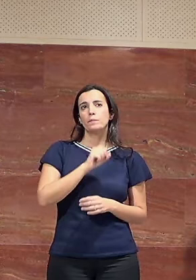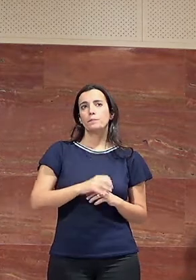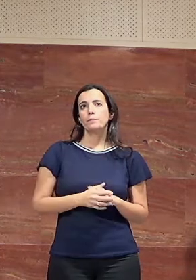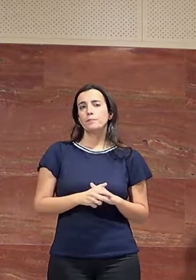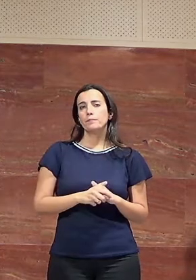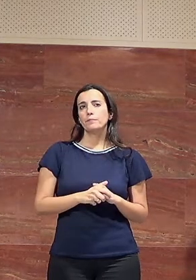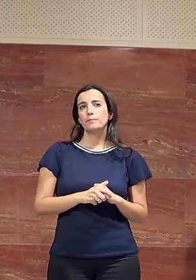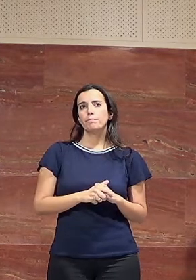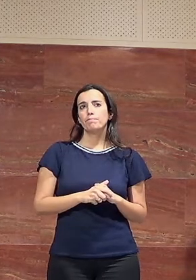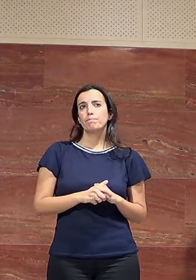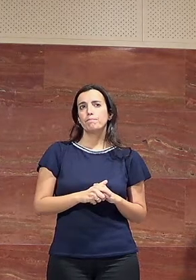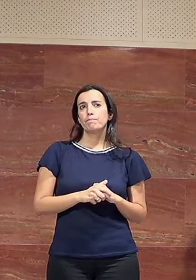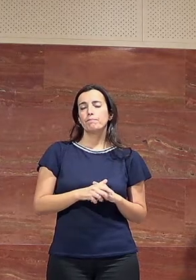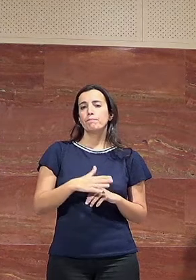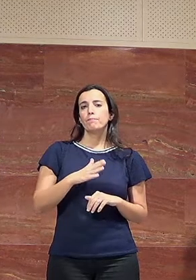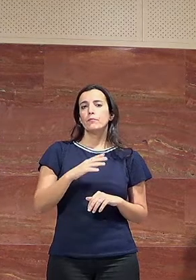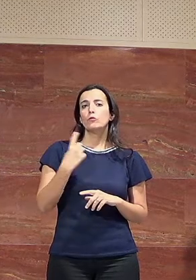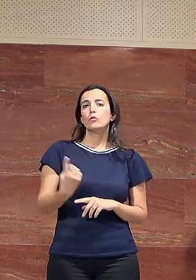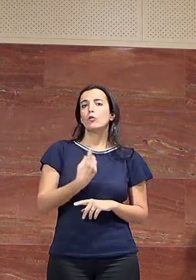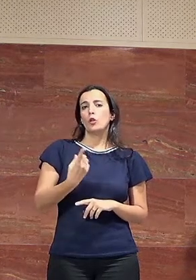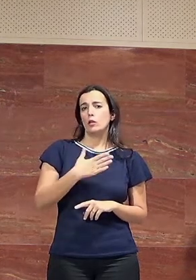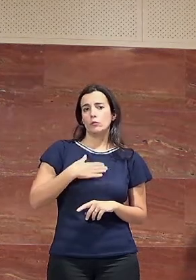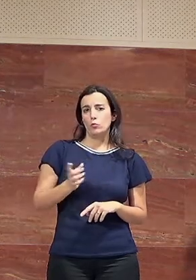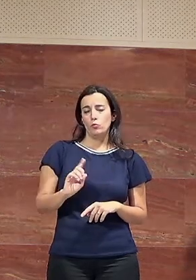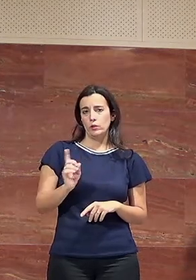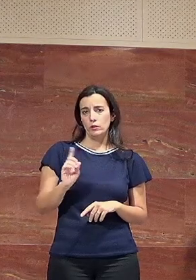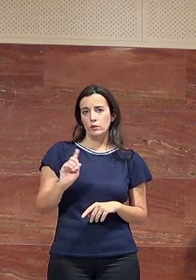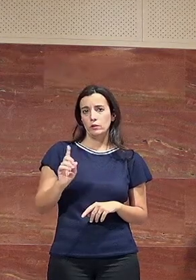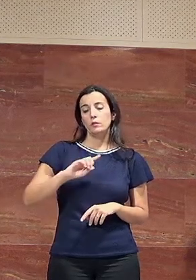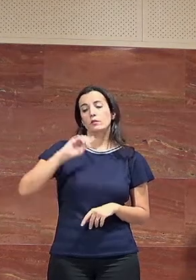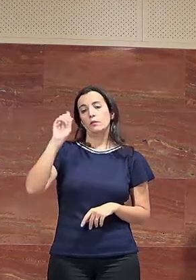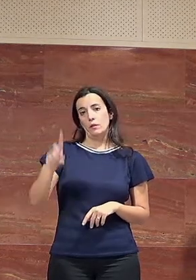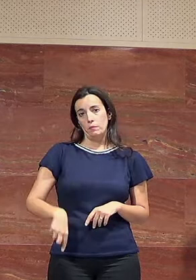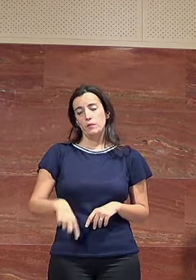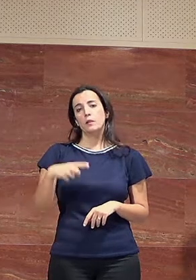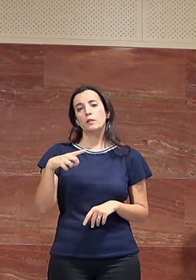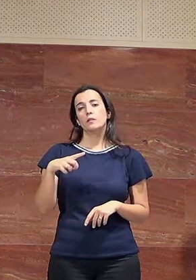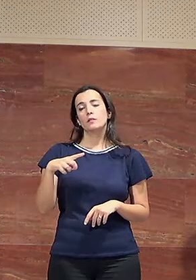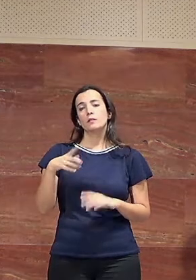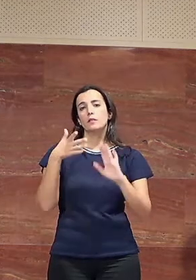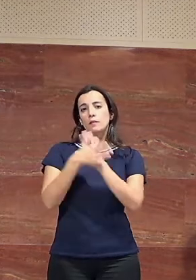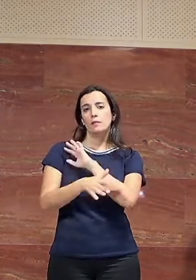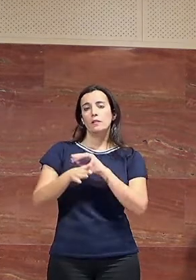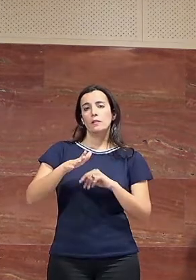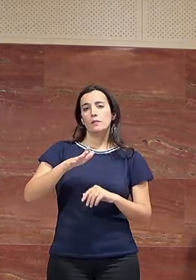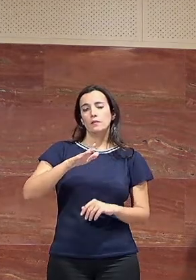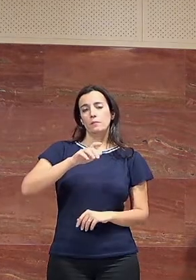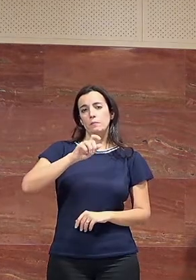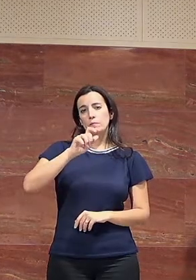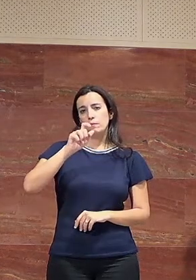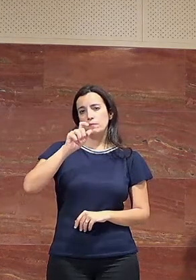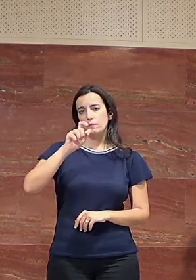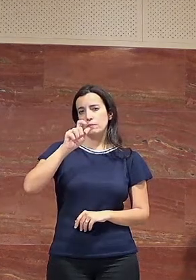no quieren quedar solas y al mismo tiempo, si no tienen las personas para compartir un